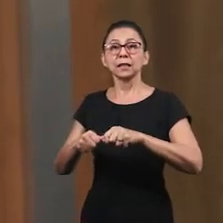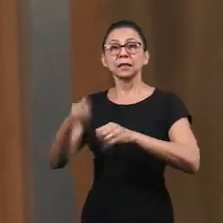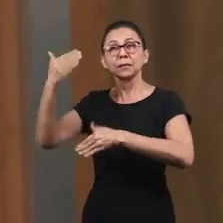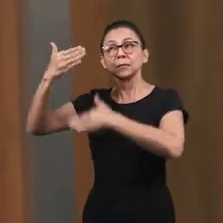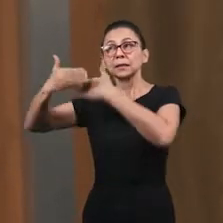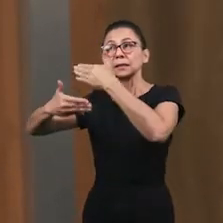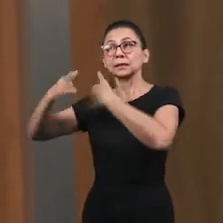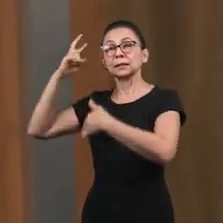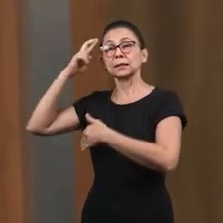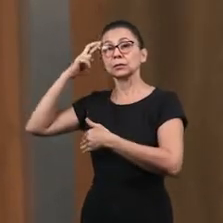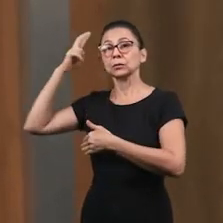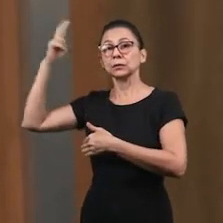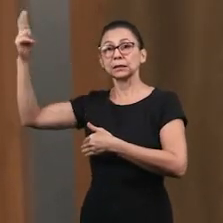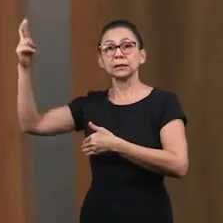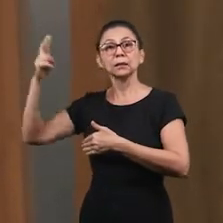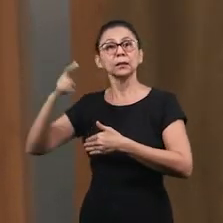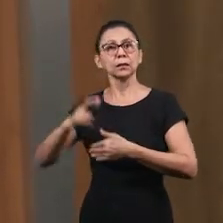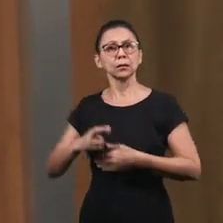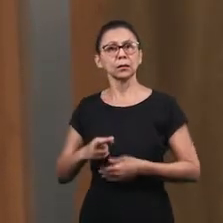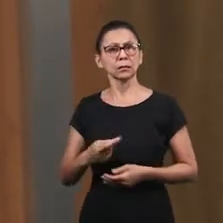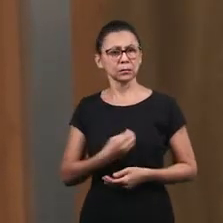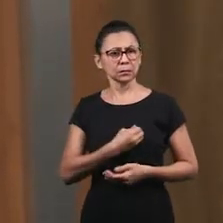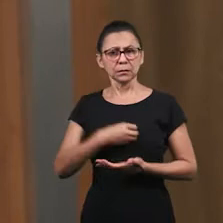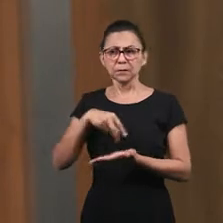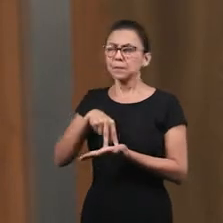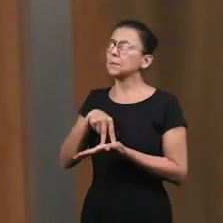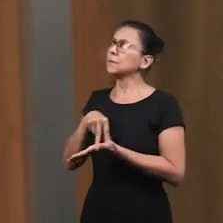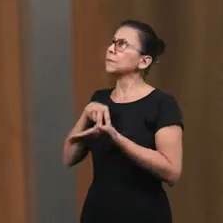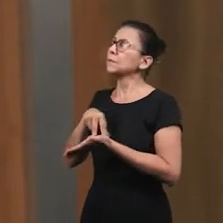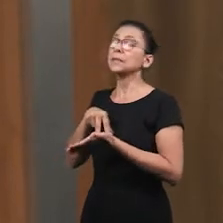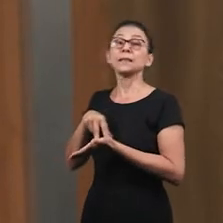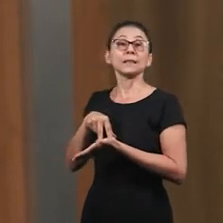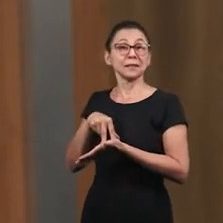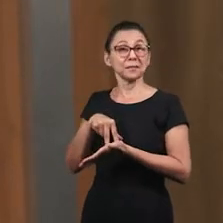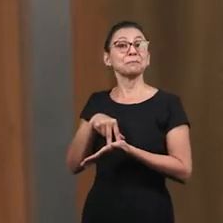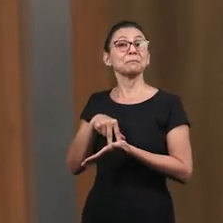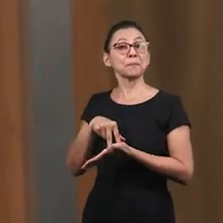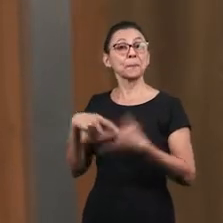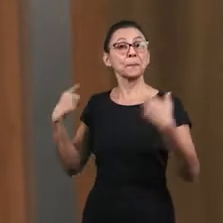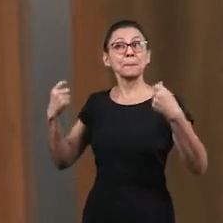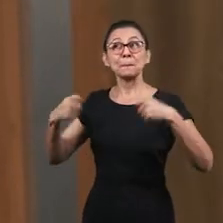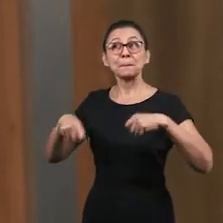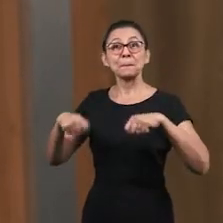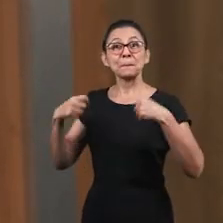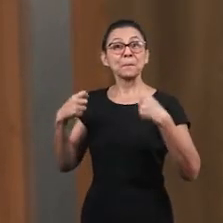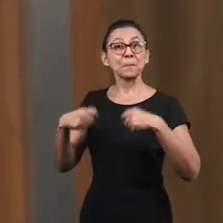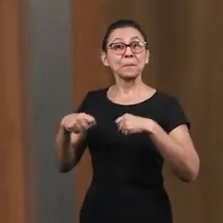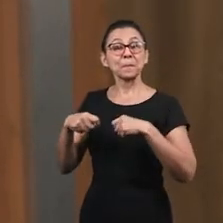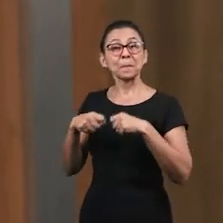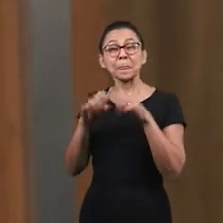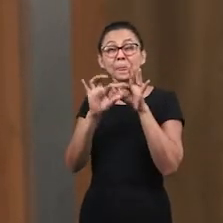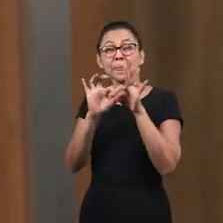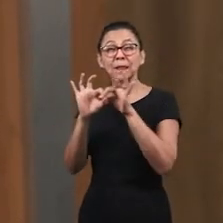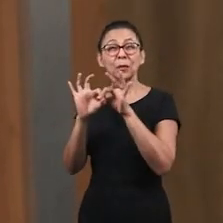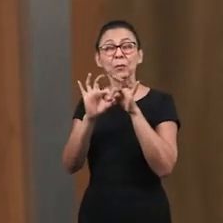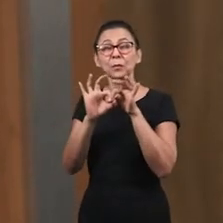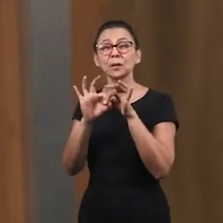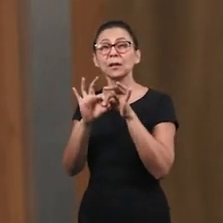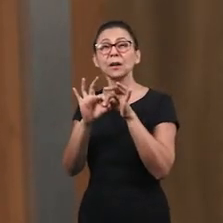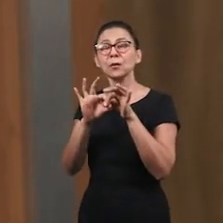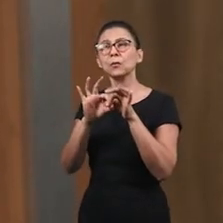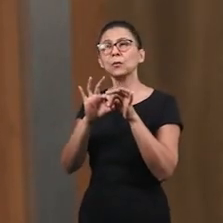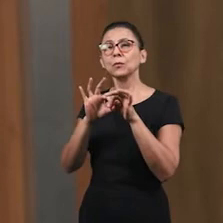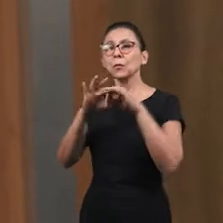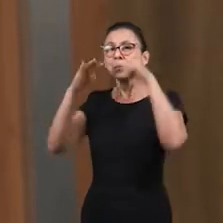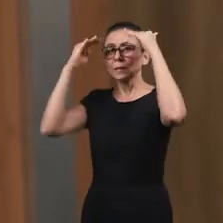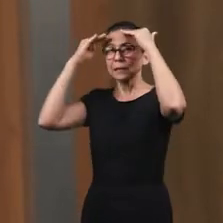arca. Nuestro lugar es dentro del arca. Nuestra vida necesita estar firme en Jesús. Nosotros precisamos estar